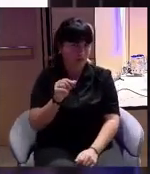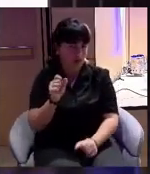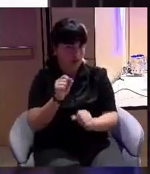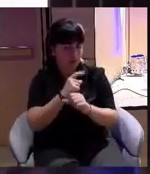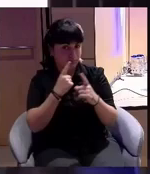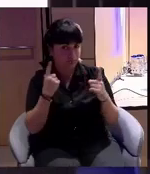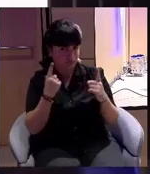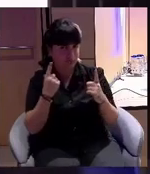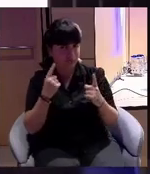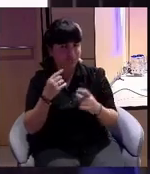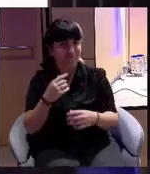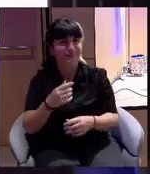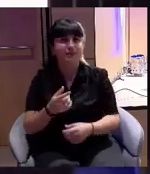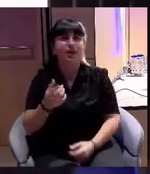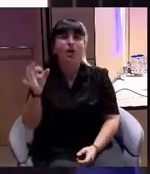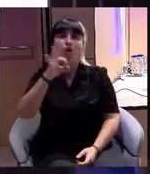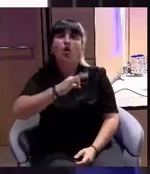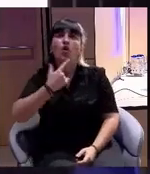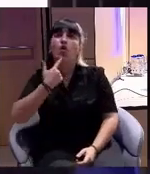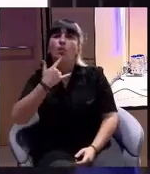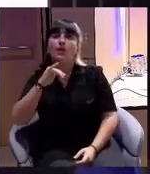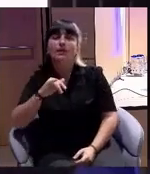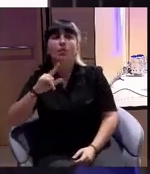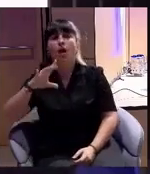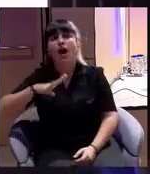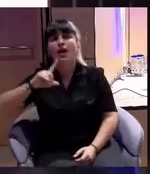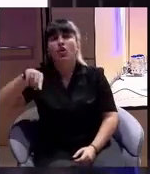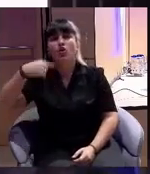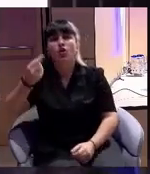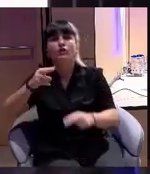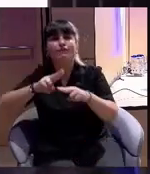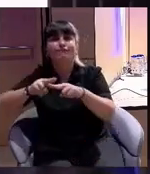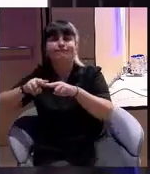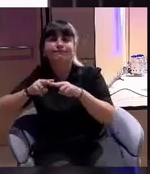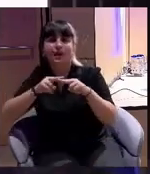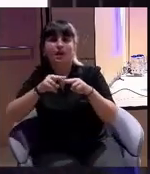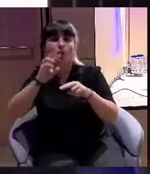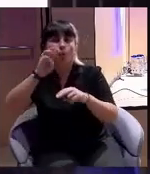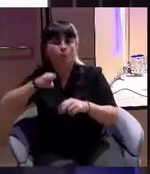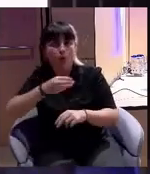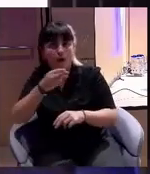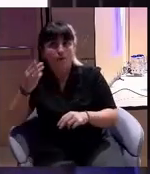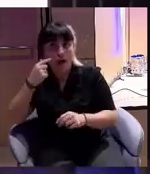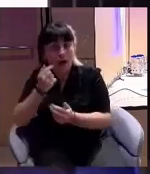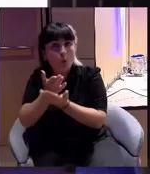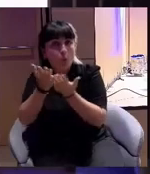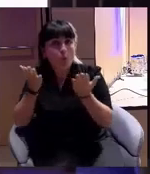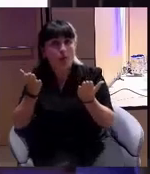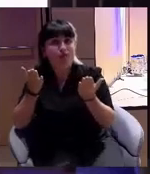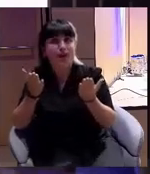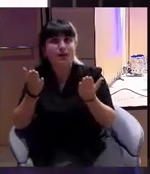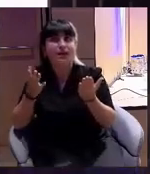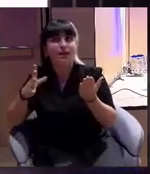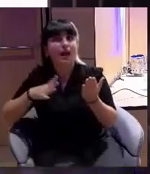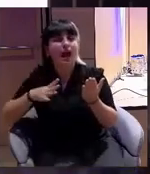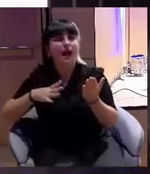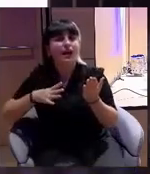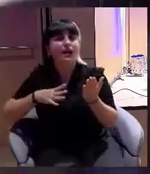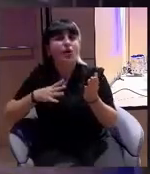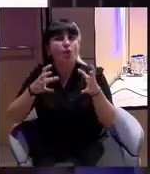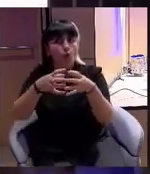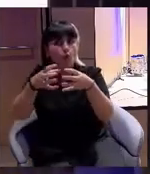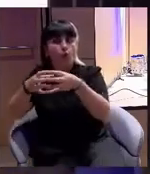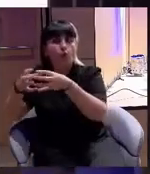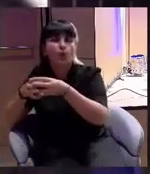meta también considera propaganda electoral algo que va mucho más allá de lo que nuestra ley considera por ejemplo campañas que hacen organizaciones de la sociedad civil para informar por